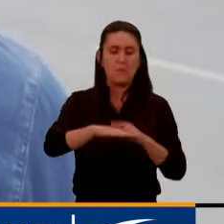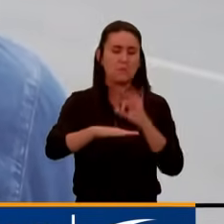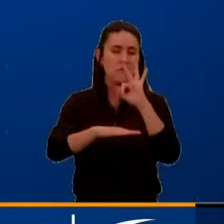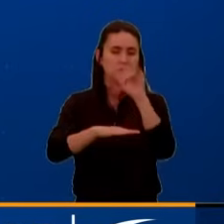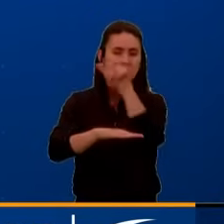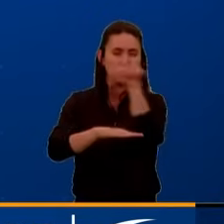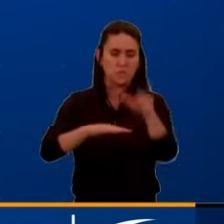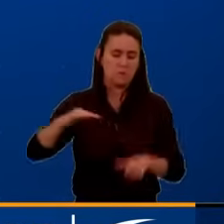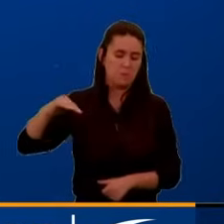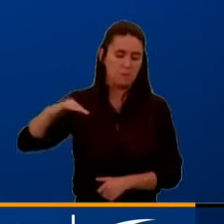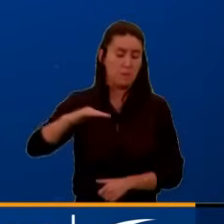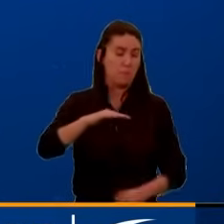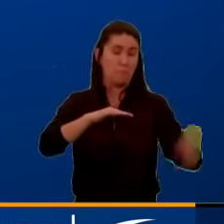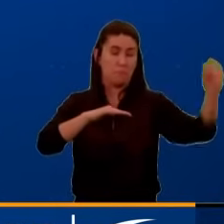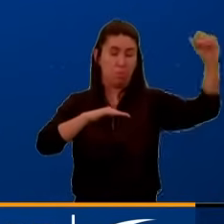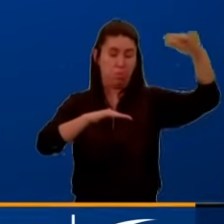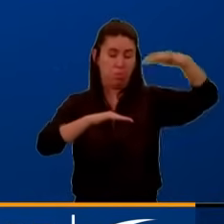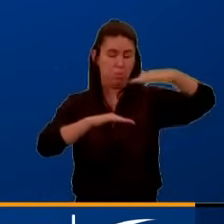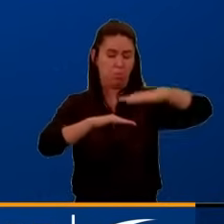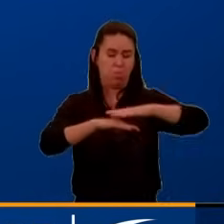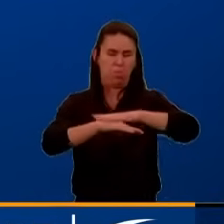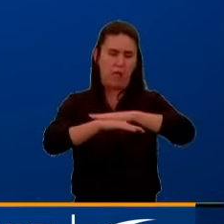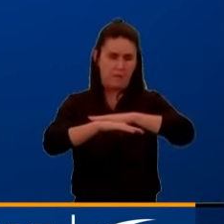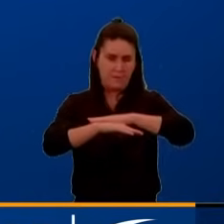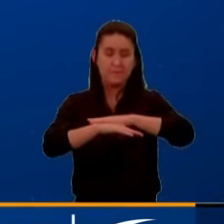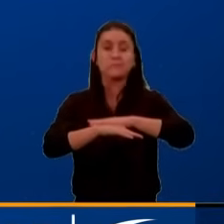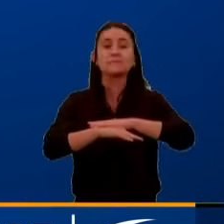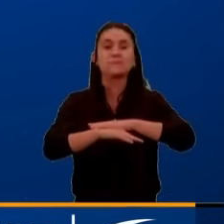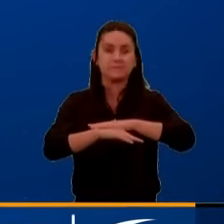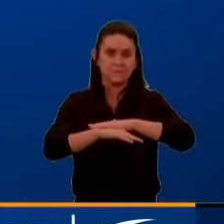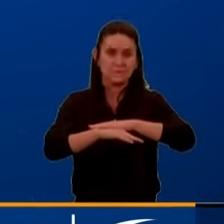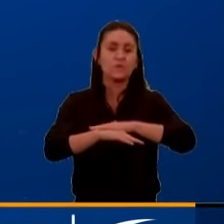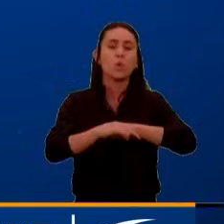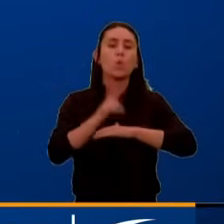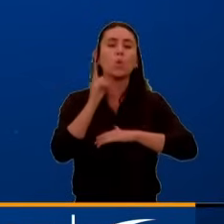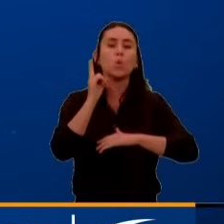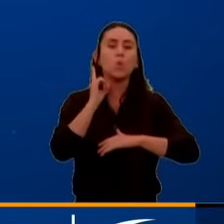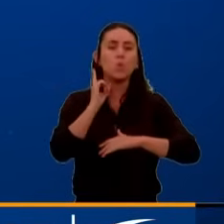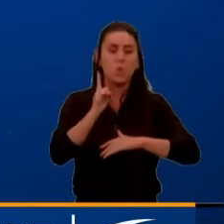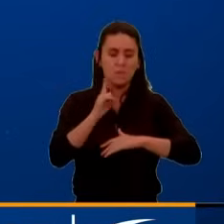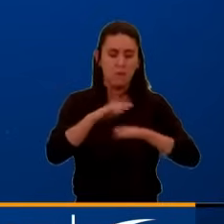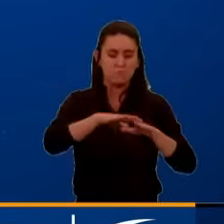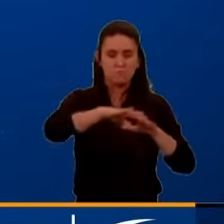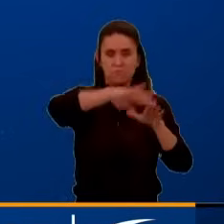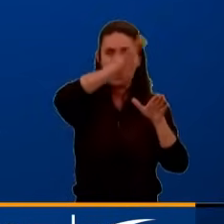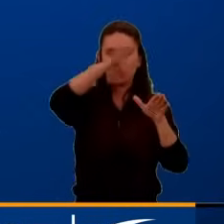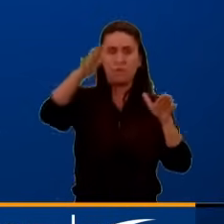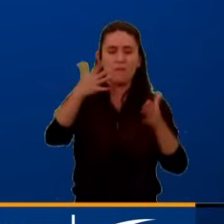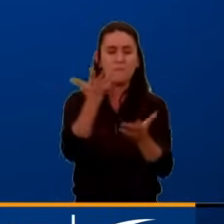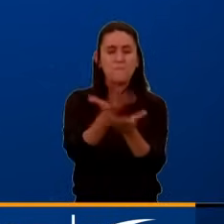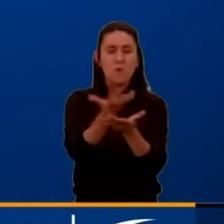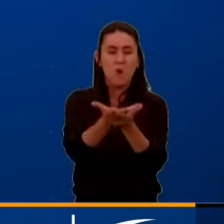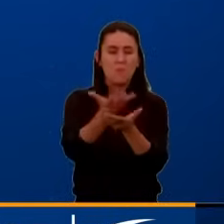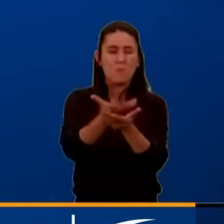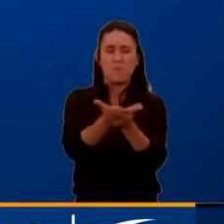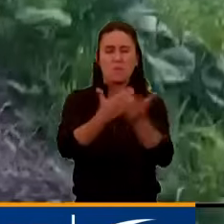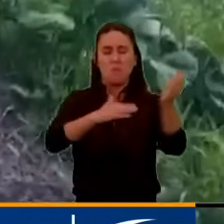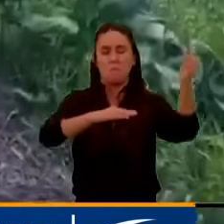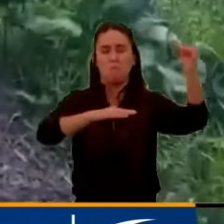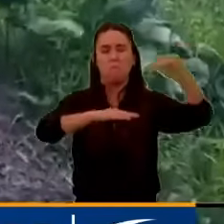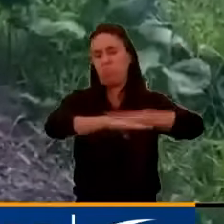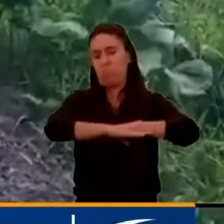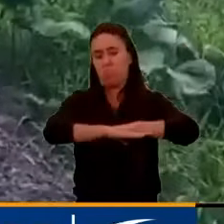la remoción en masa, el deslizamiento que se generó allí por la saturación del suelo, logró que atrapar el